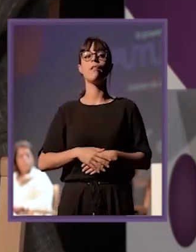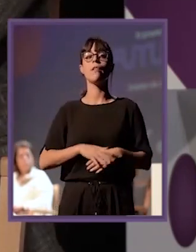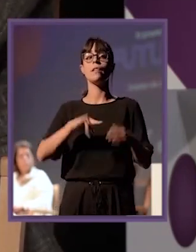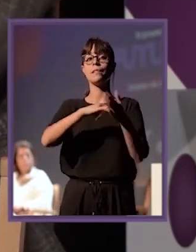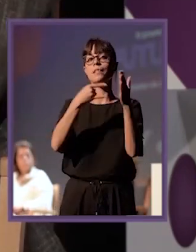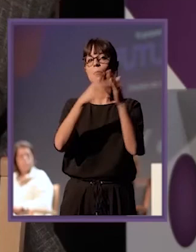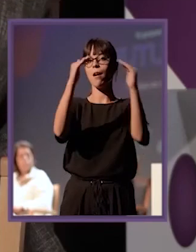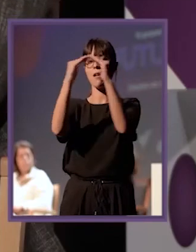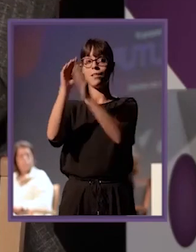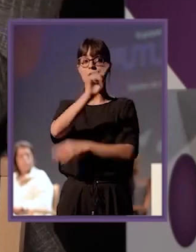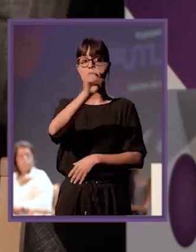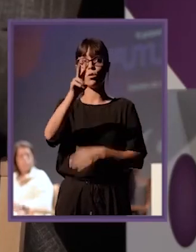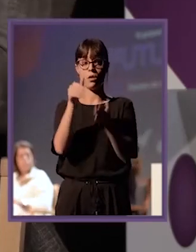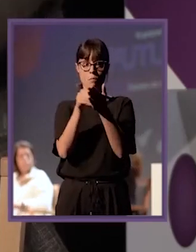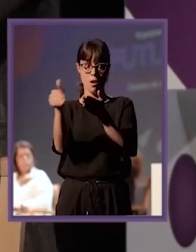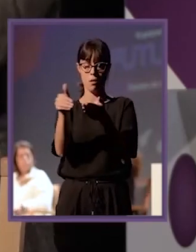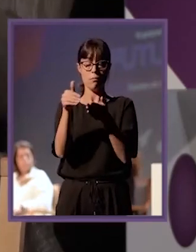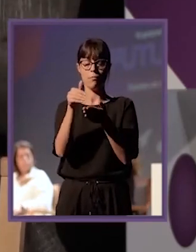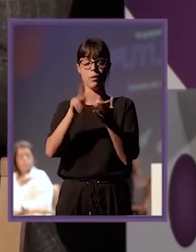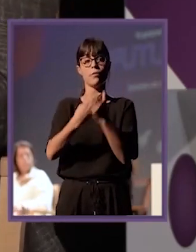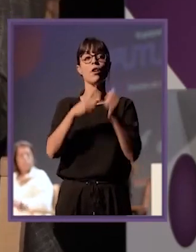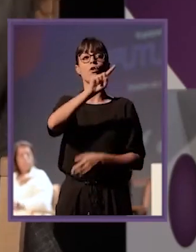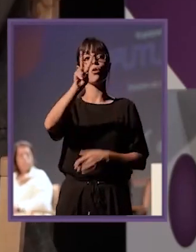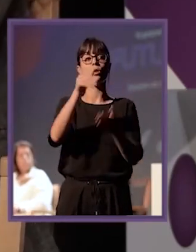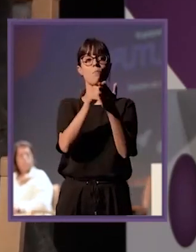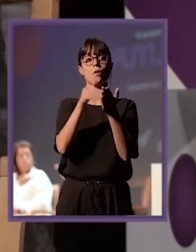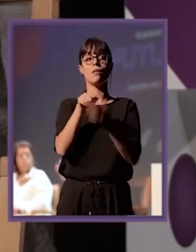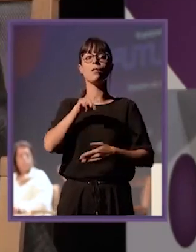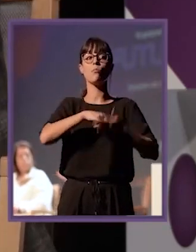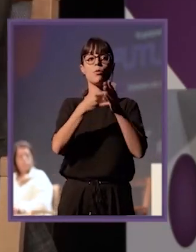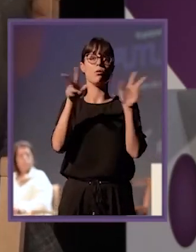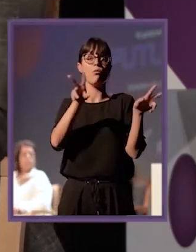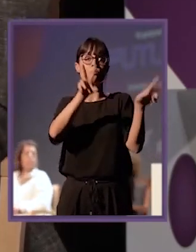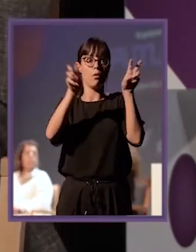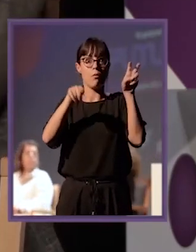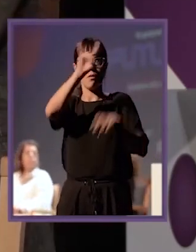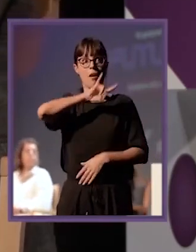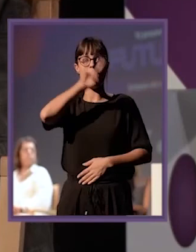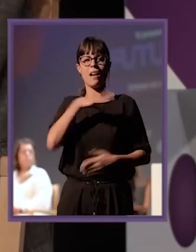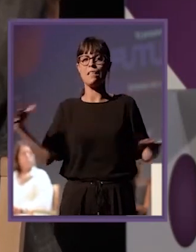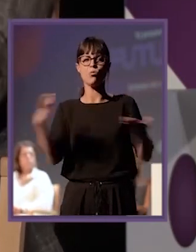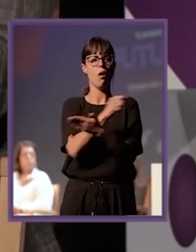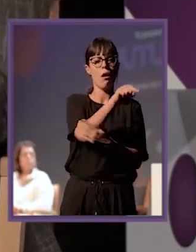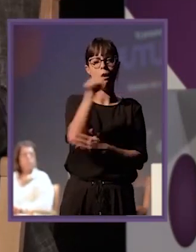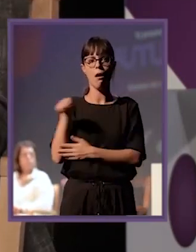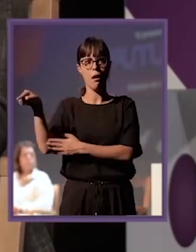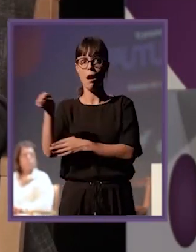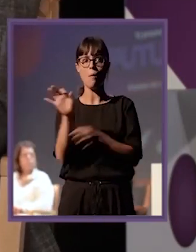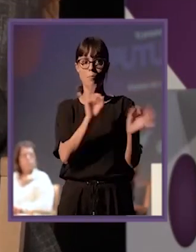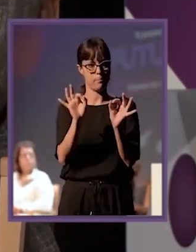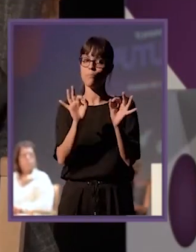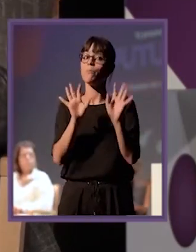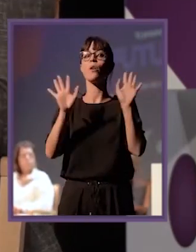esto. Tengan en cuenta que son proyectos innovadores, no lo vamos a poder poner en toda Canarias, pero vamos a iniciar los pasos para ver si funciona. En 12.000